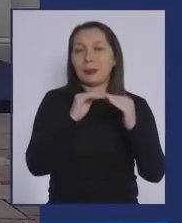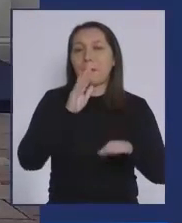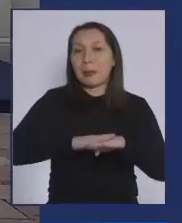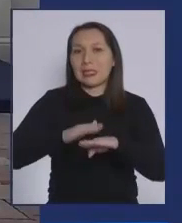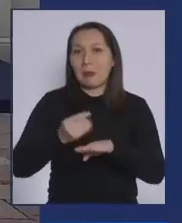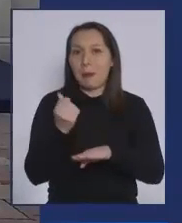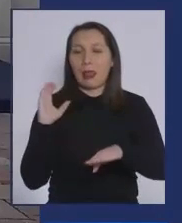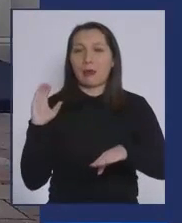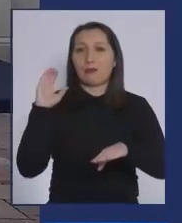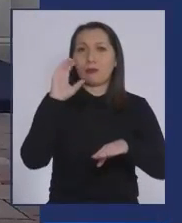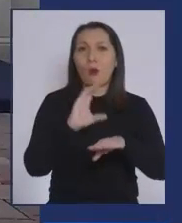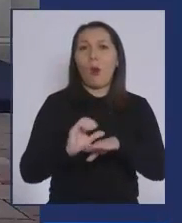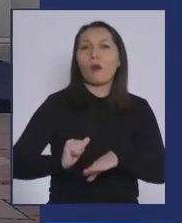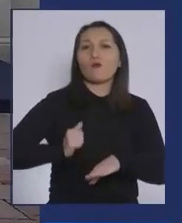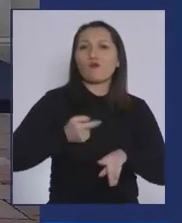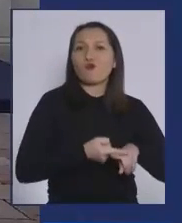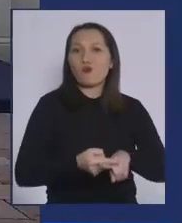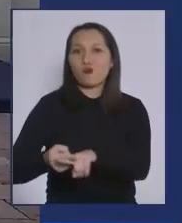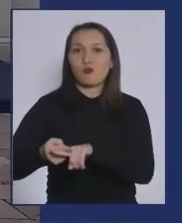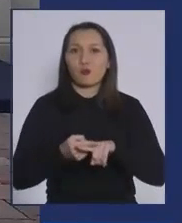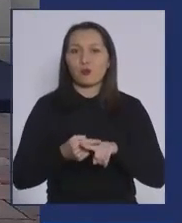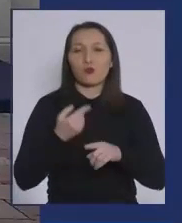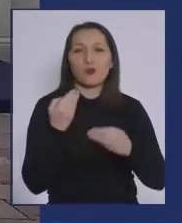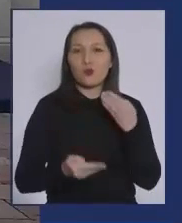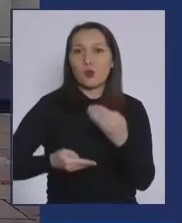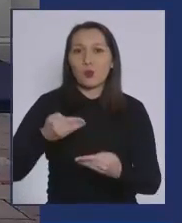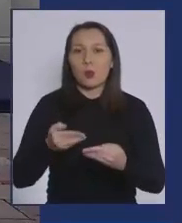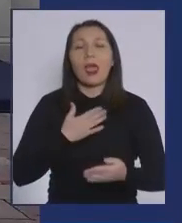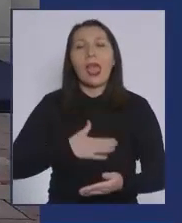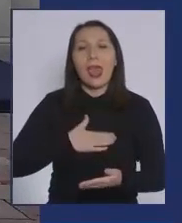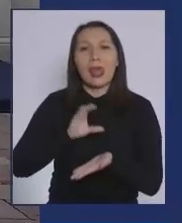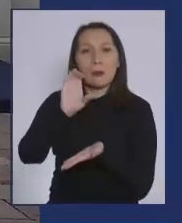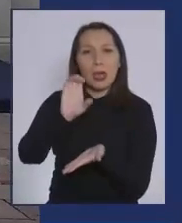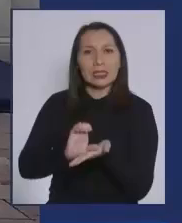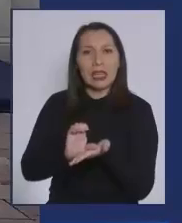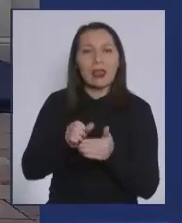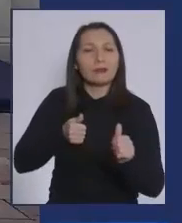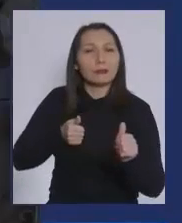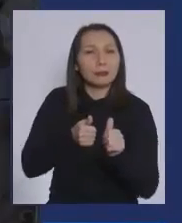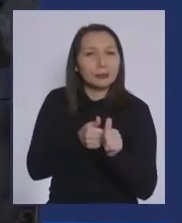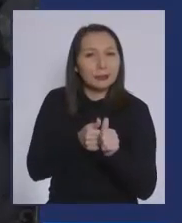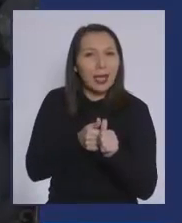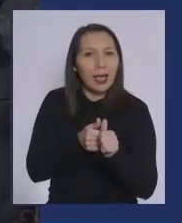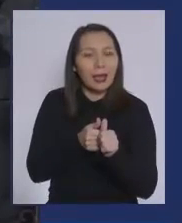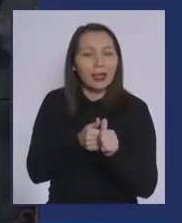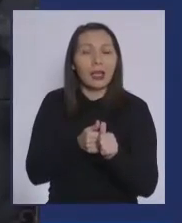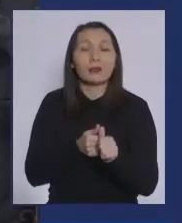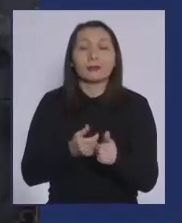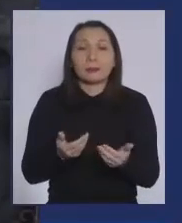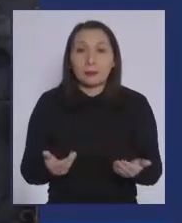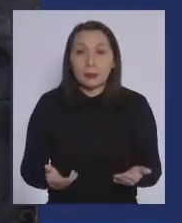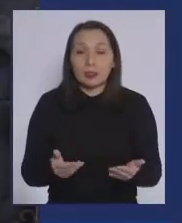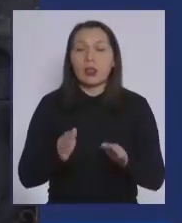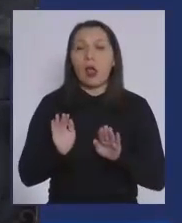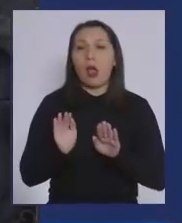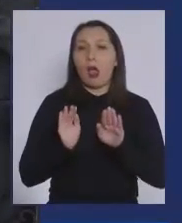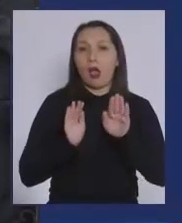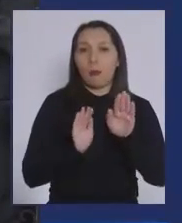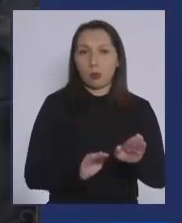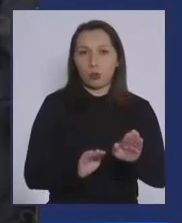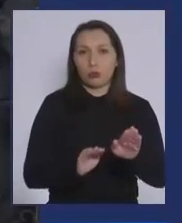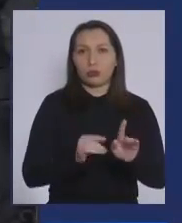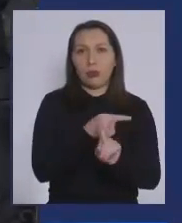préstamo es solidario porque queremos un estado cercano y que apoye